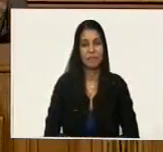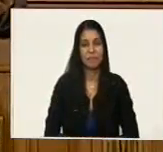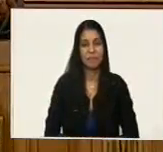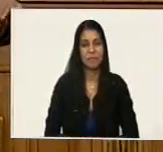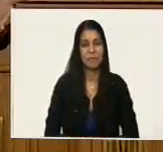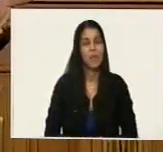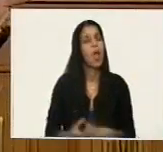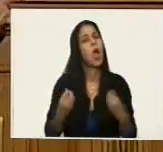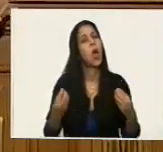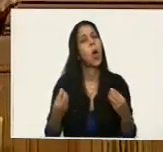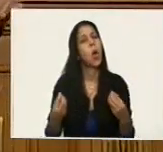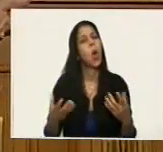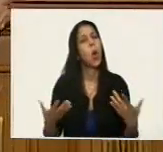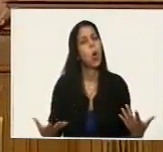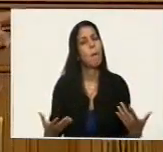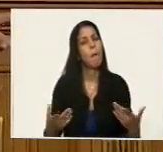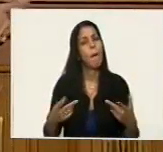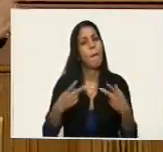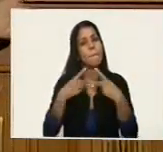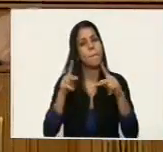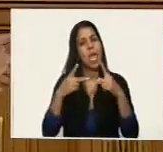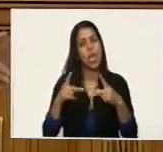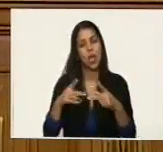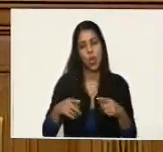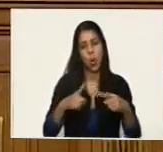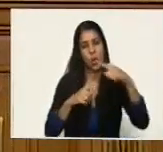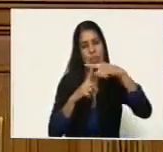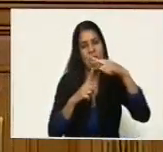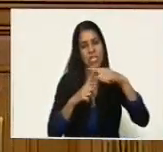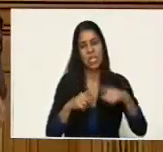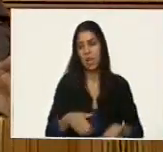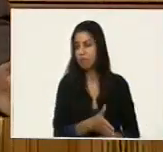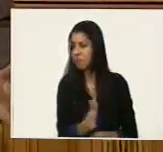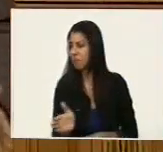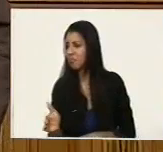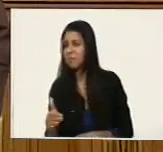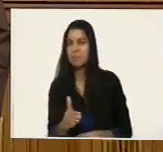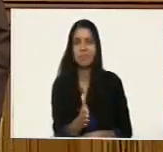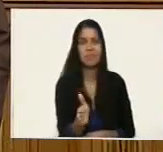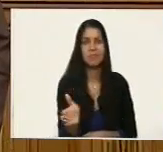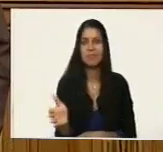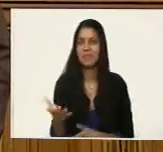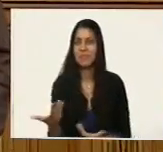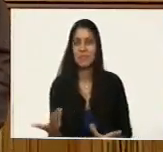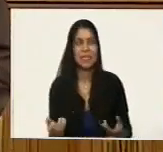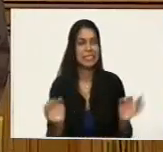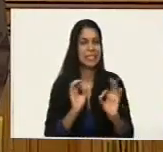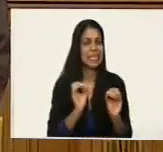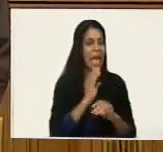¿Cómo llegaba ese periódico al Táchira sin pasar por el Tigre? No se me ponga brava, compañero.